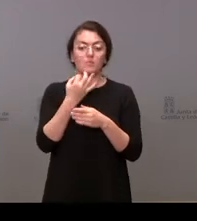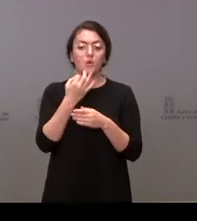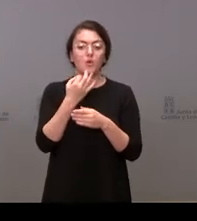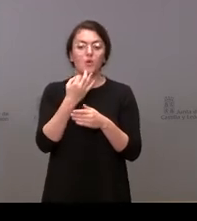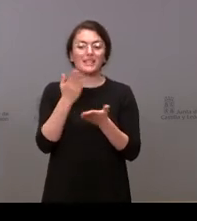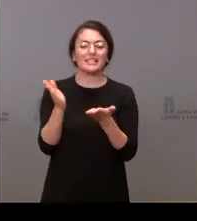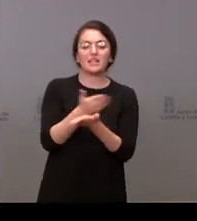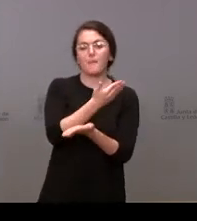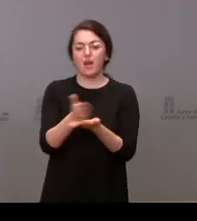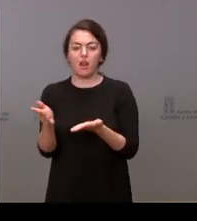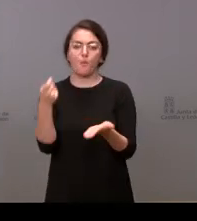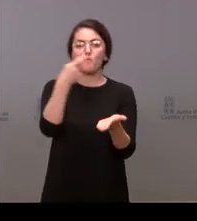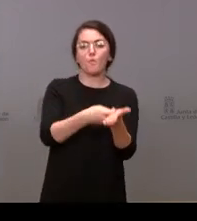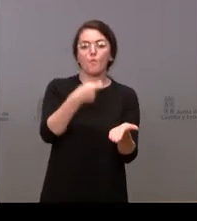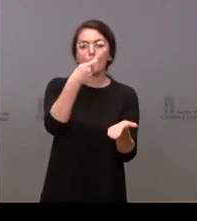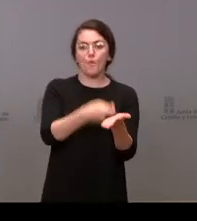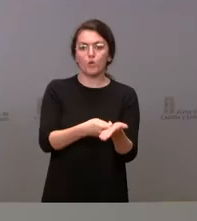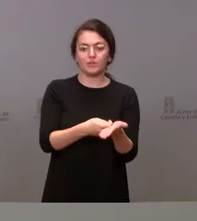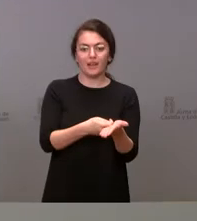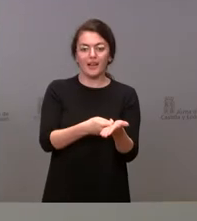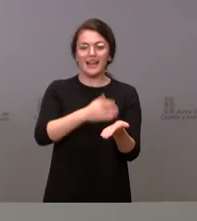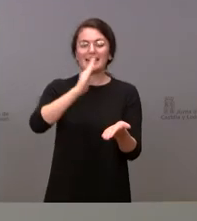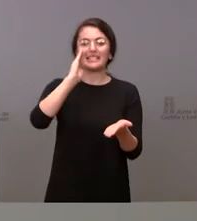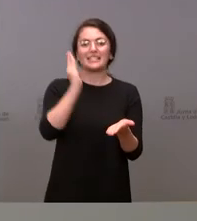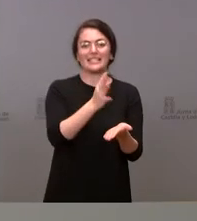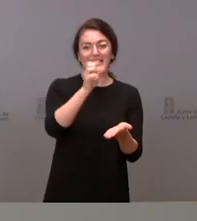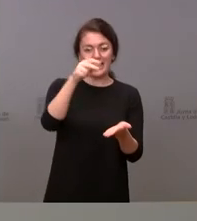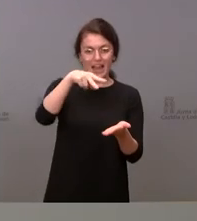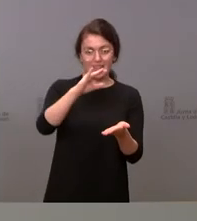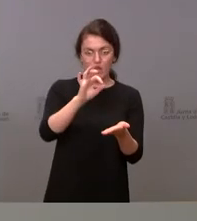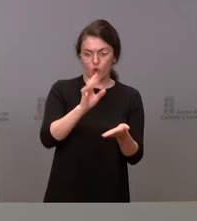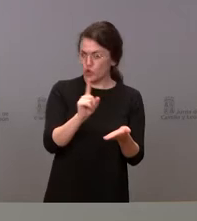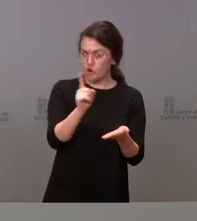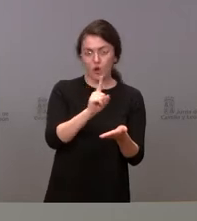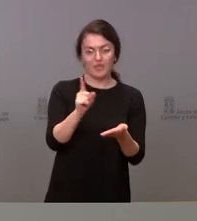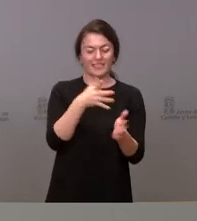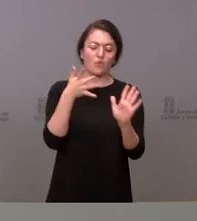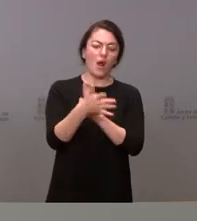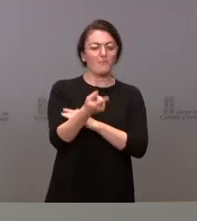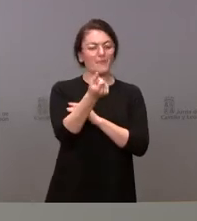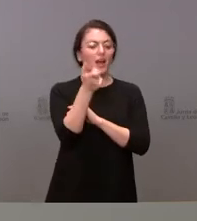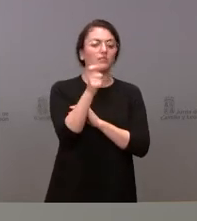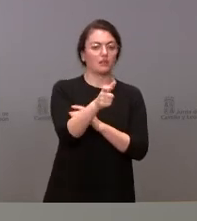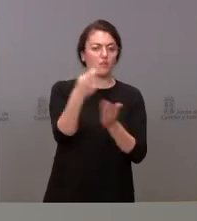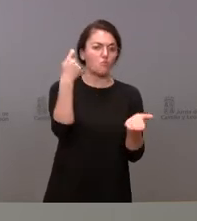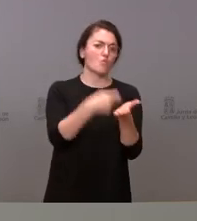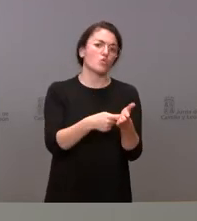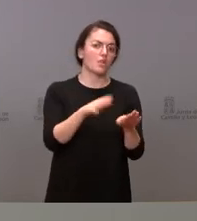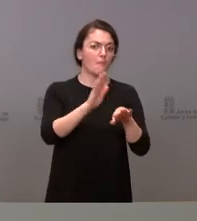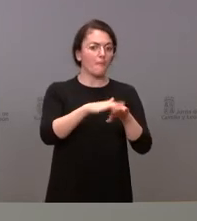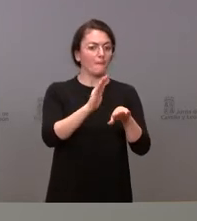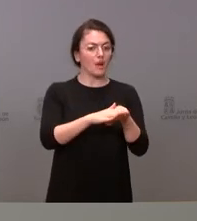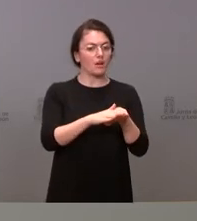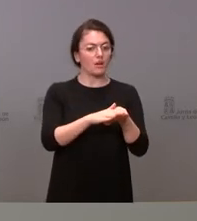lo que es multas coercitivas, que no son sanciones, son simplemente cantidades multas que se imponen para forzar